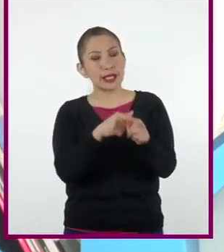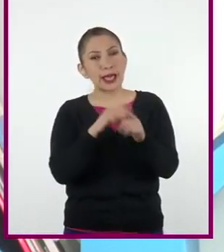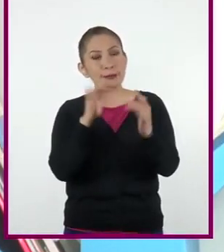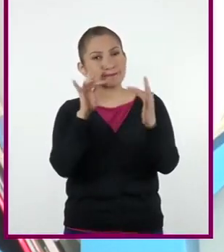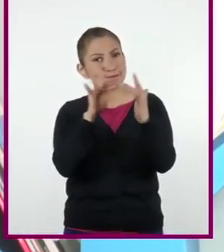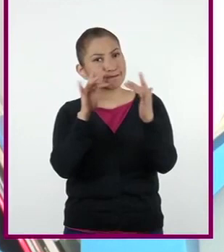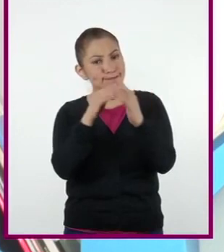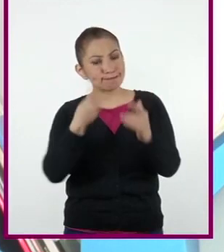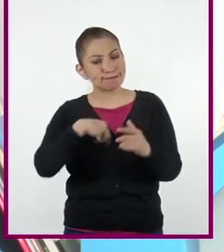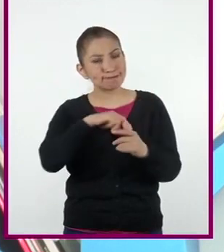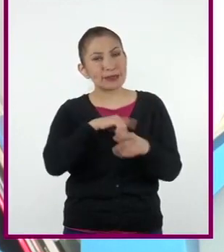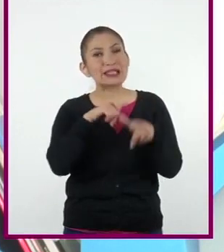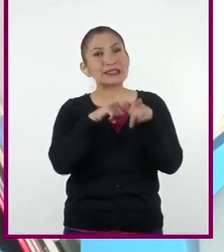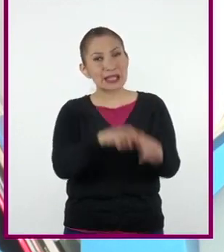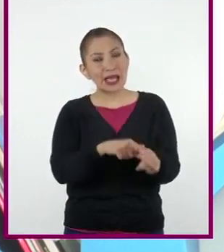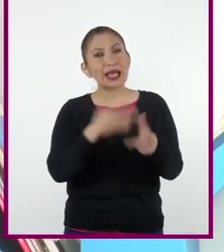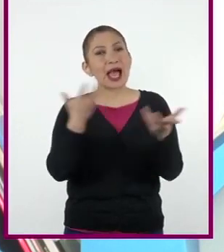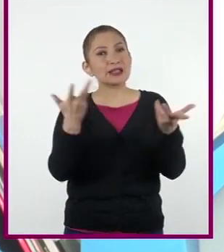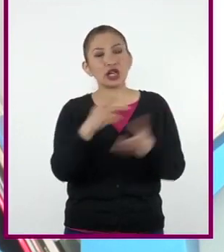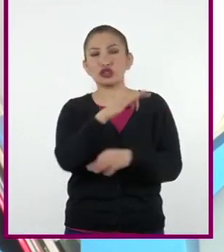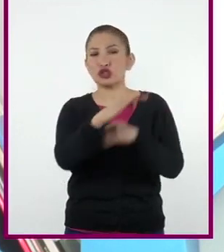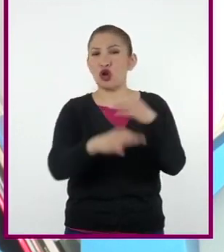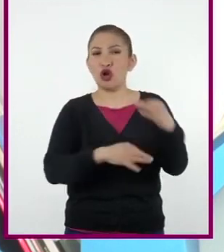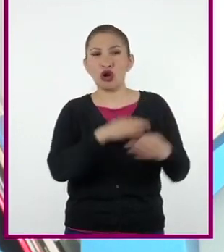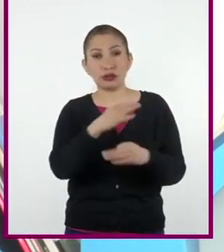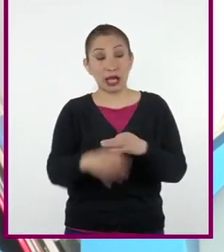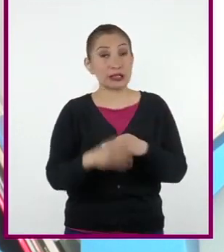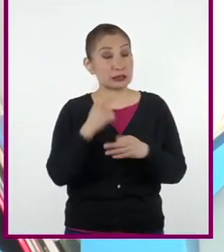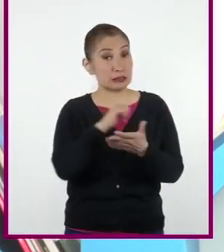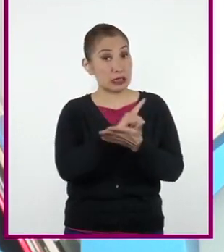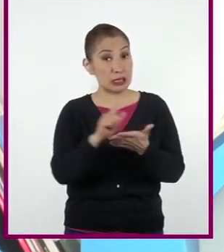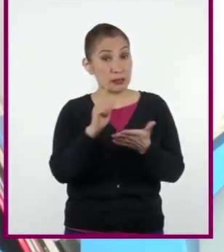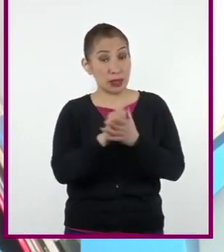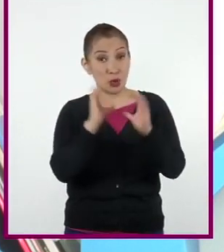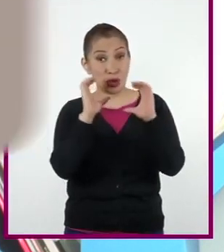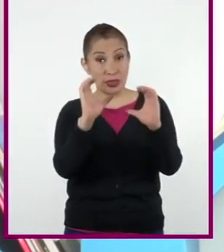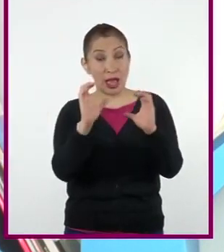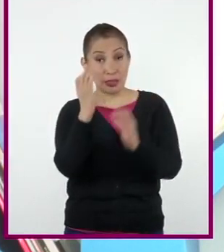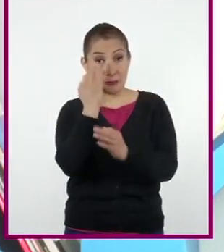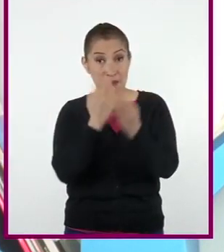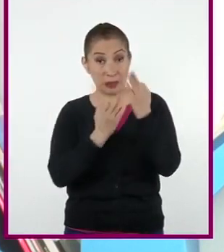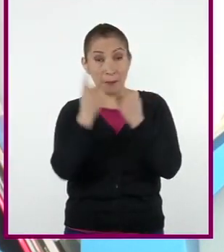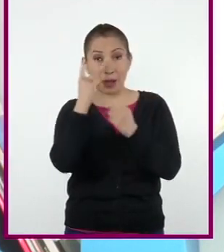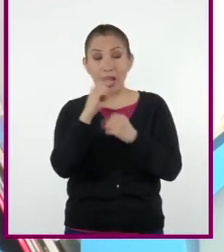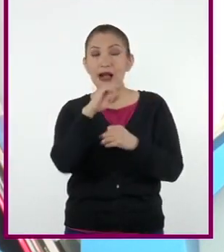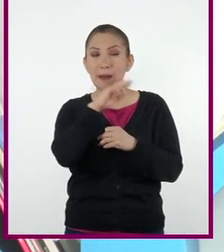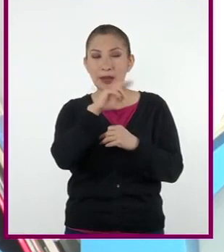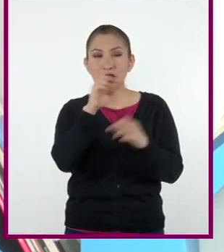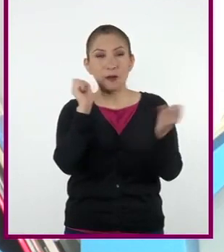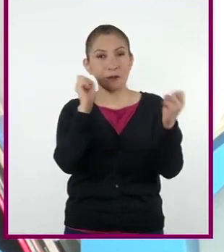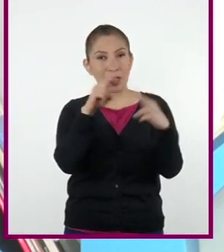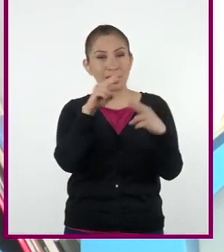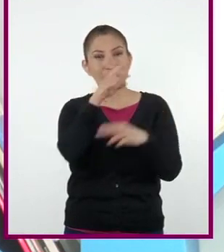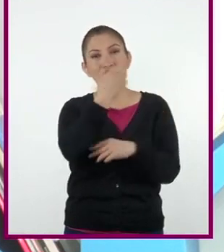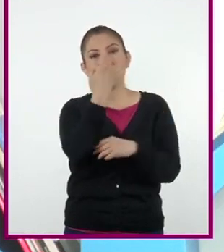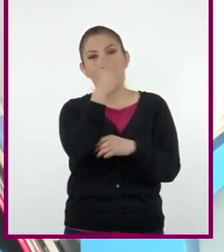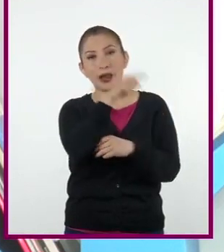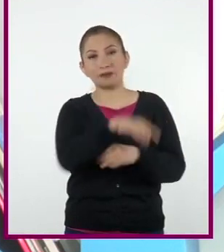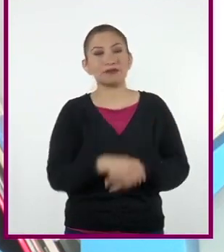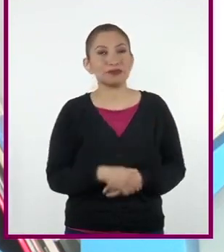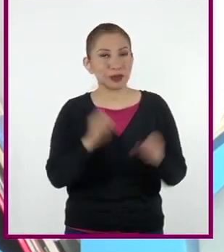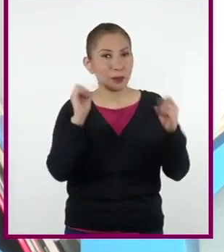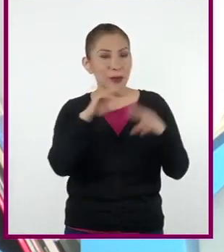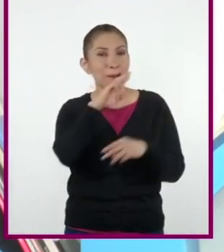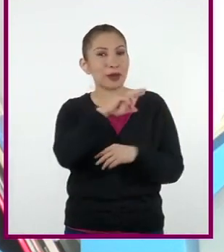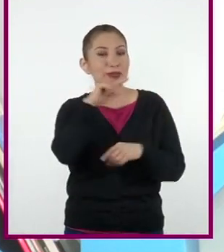con nosotros y continúen llevando a cabo todas las medidas de higiene para que rápidamente podamos vernos en la escuela.